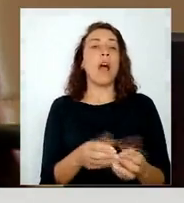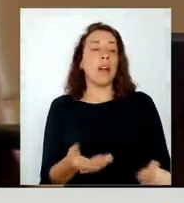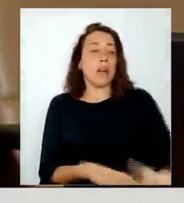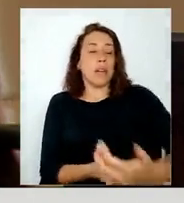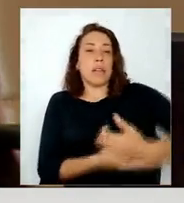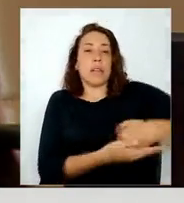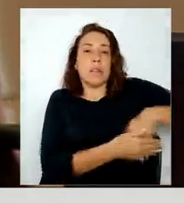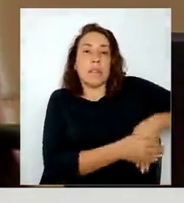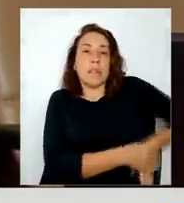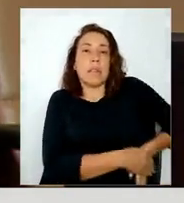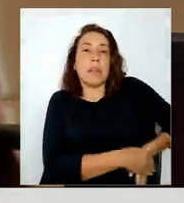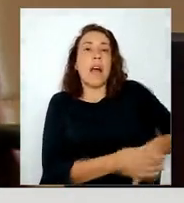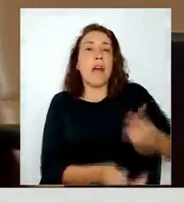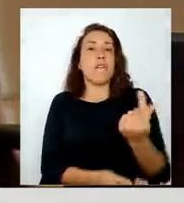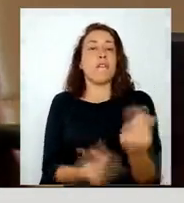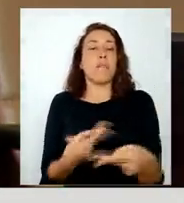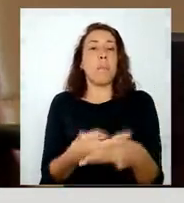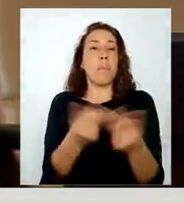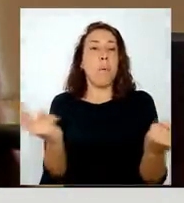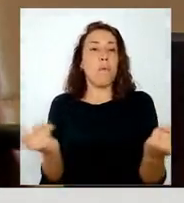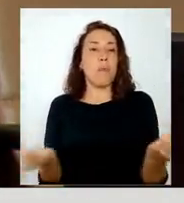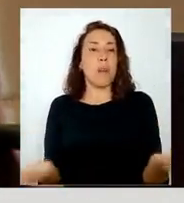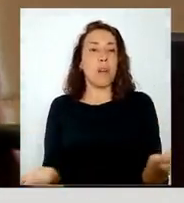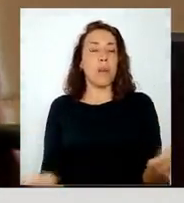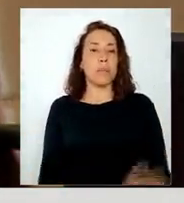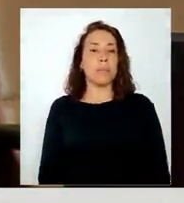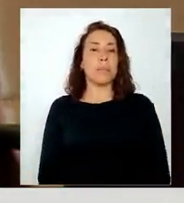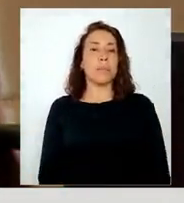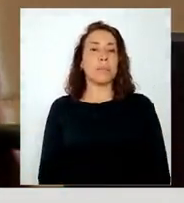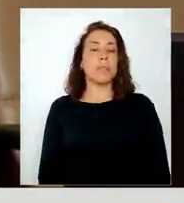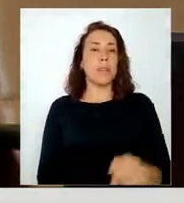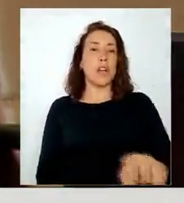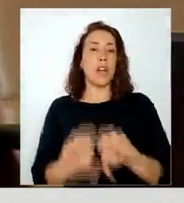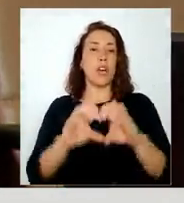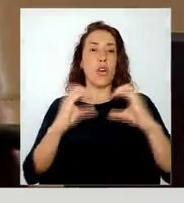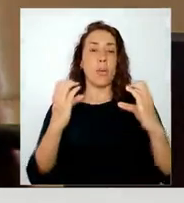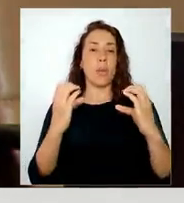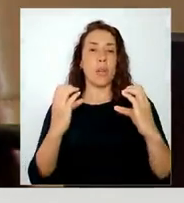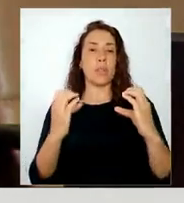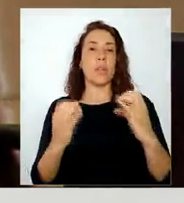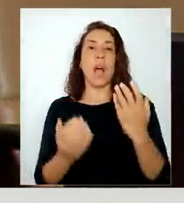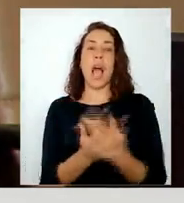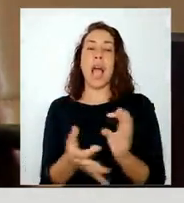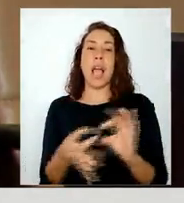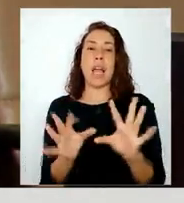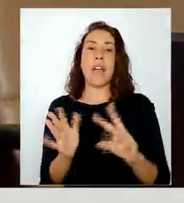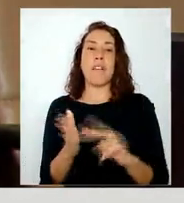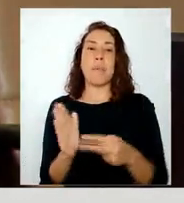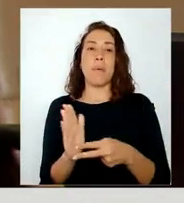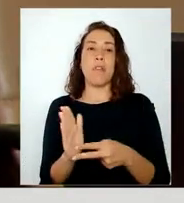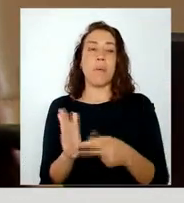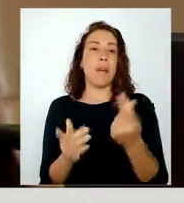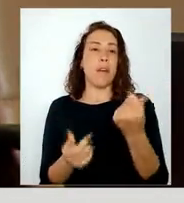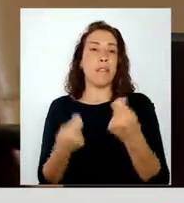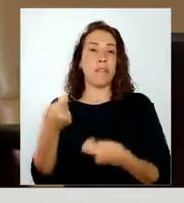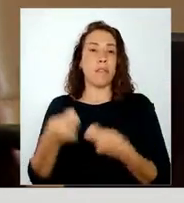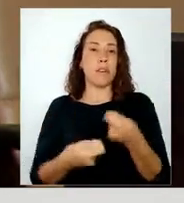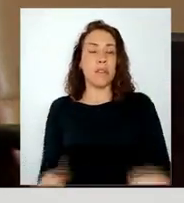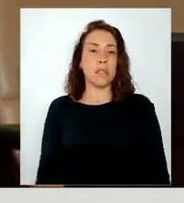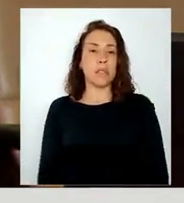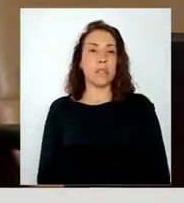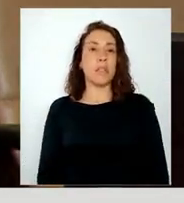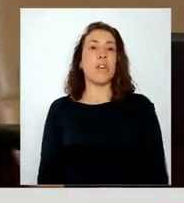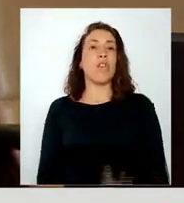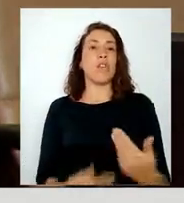bolsillos presidente hoy las corporaciones tienen graves problemas de financiamiento porque funcionan como grandes